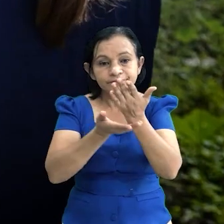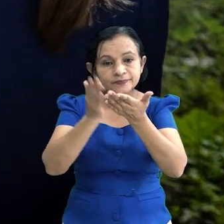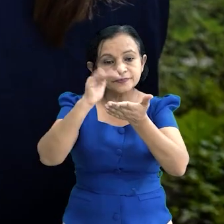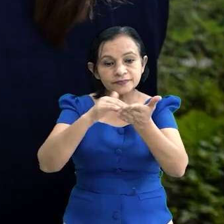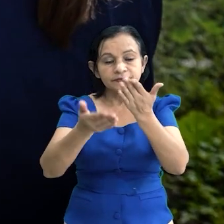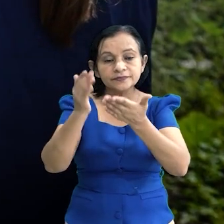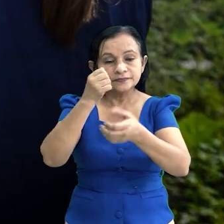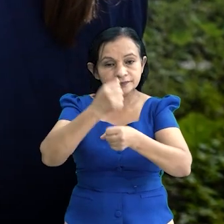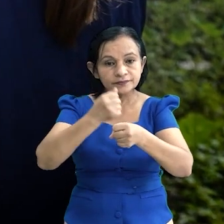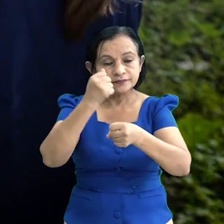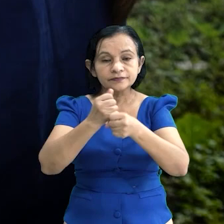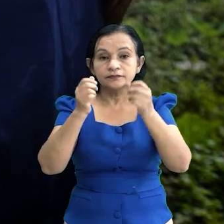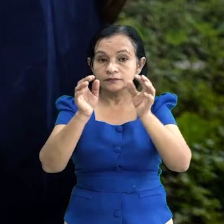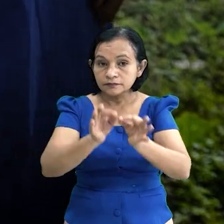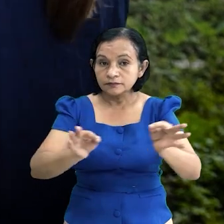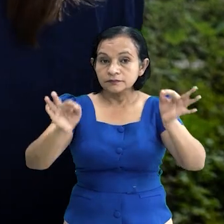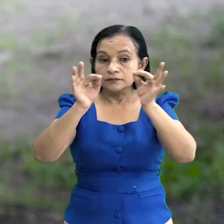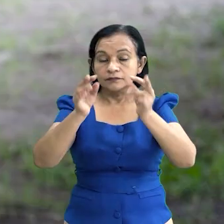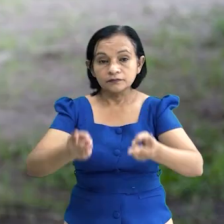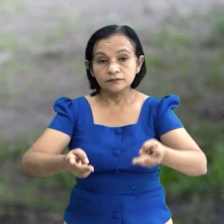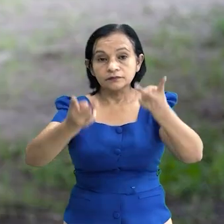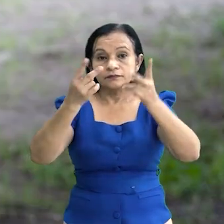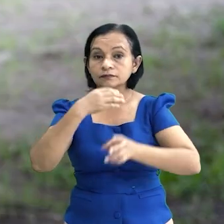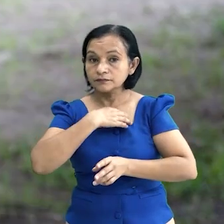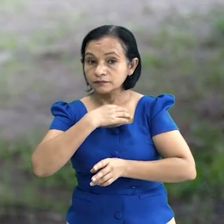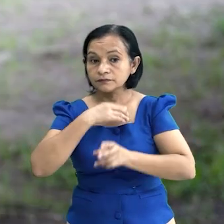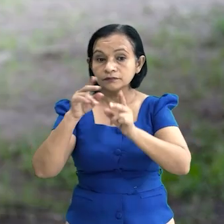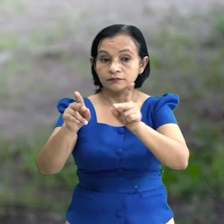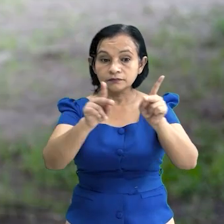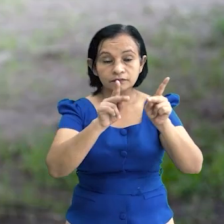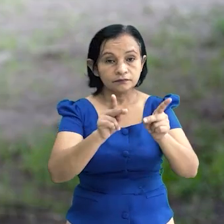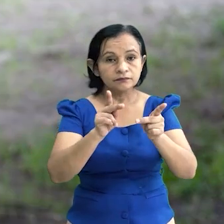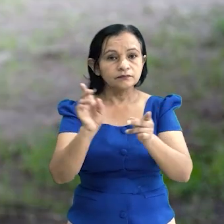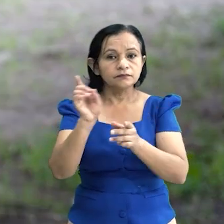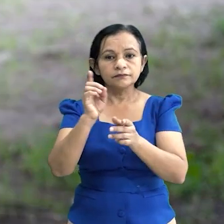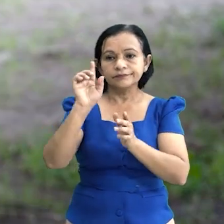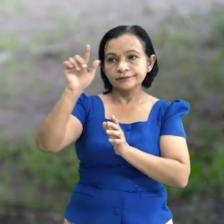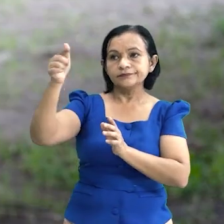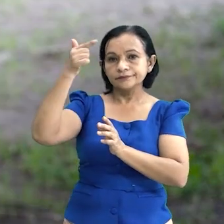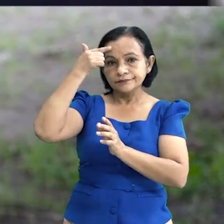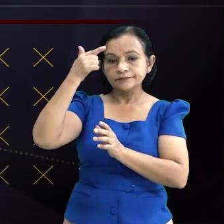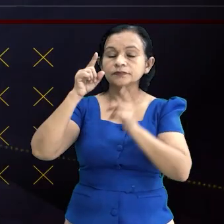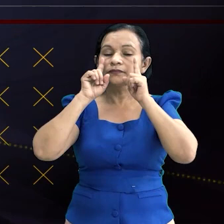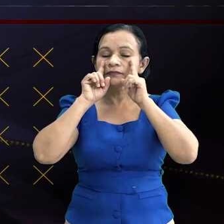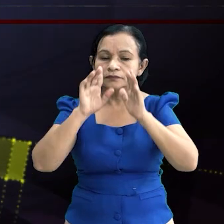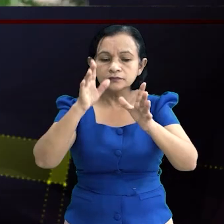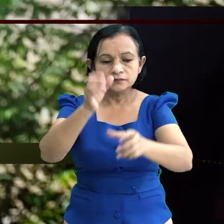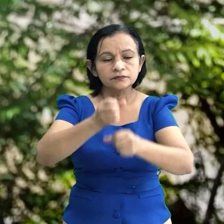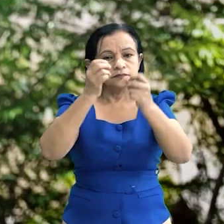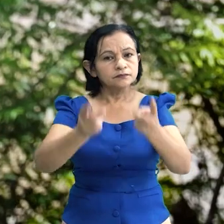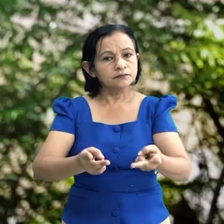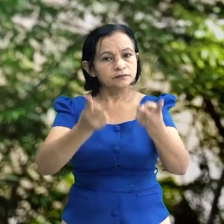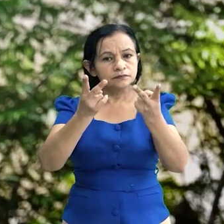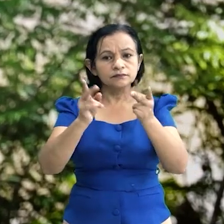la vida es muy importante y eso es lo que tenemos que destacar. A eso es la orientación de nuestro gobierno, preservar la vida. Las familias están